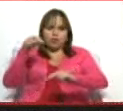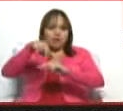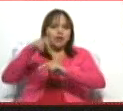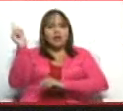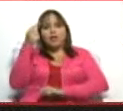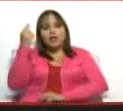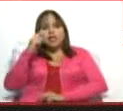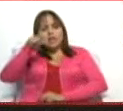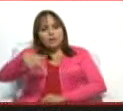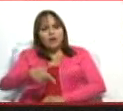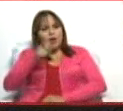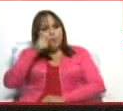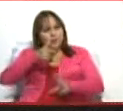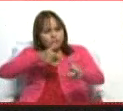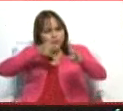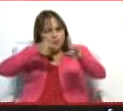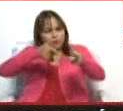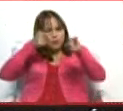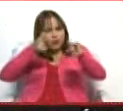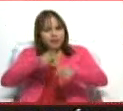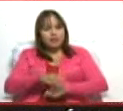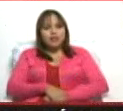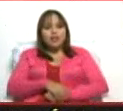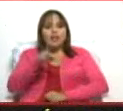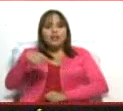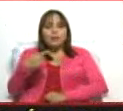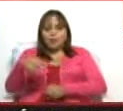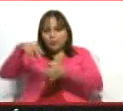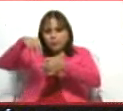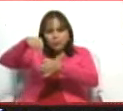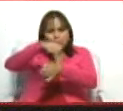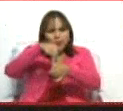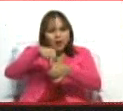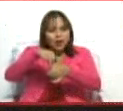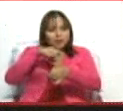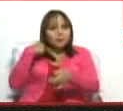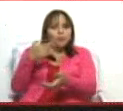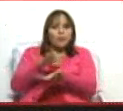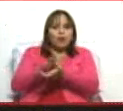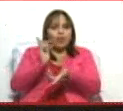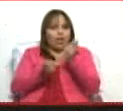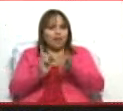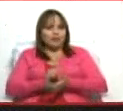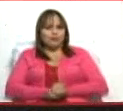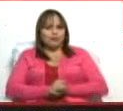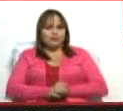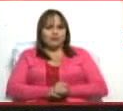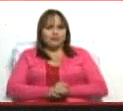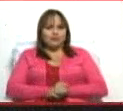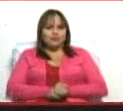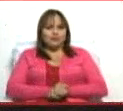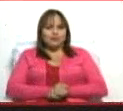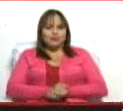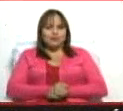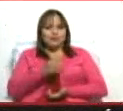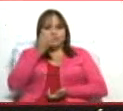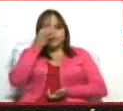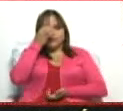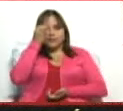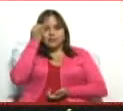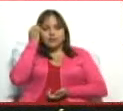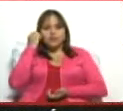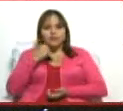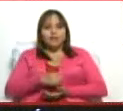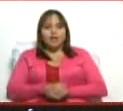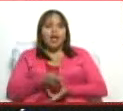un francotirador, después envenenado, ahorita estaba envenenado. Estoy envenenado de amor, dijeran, era por ahí,